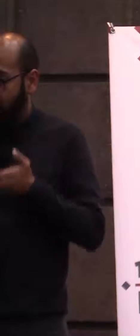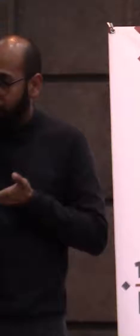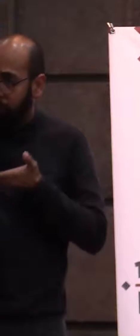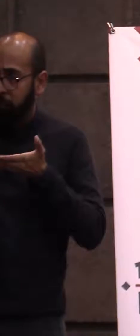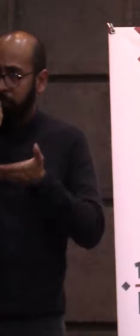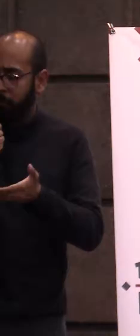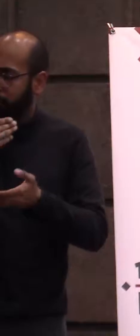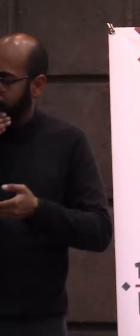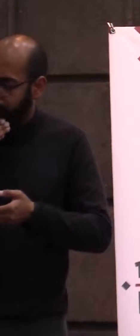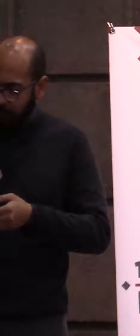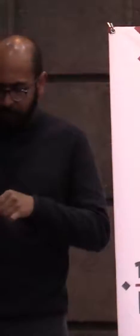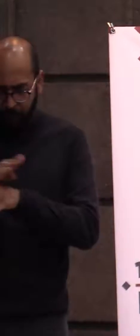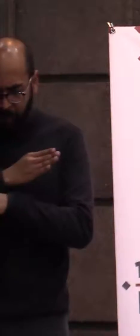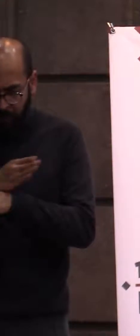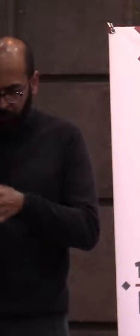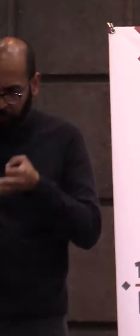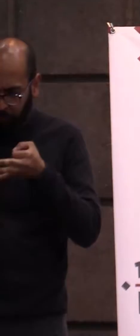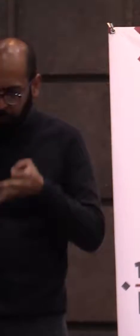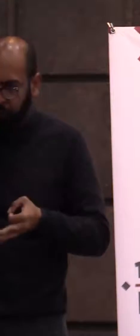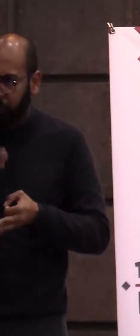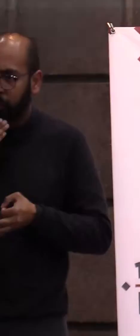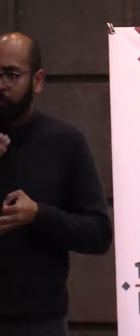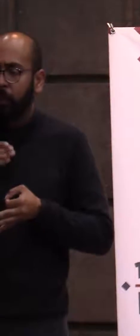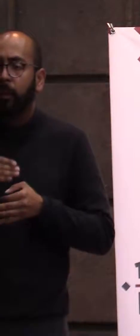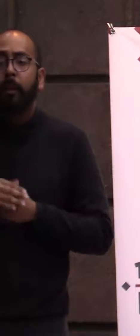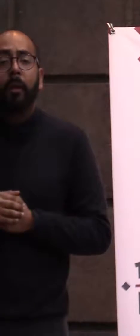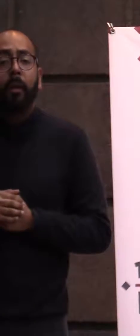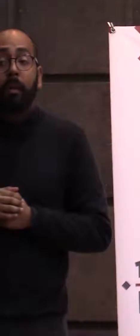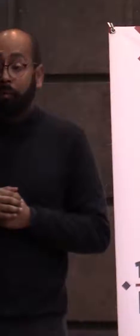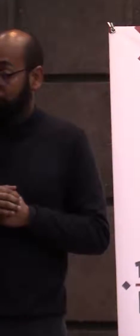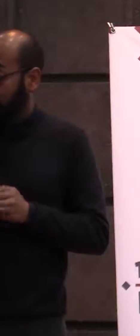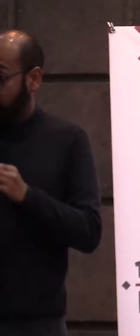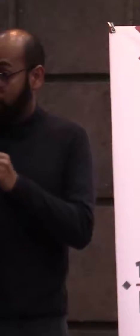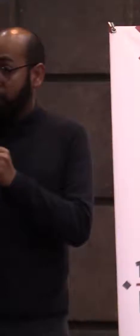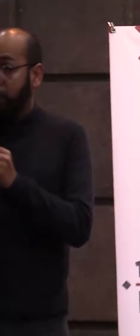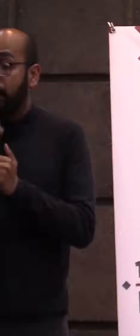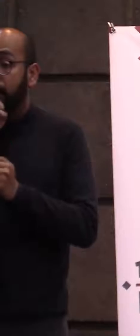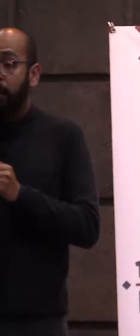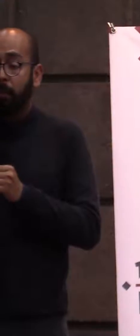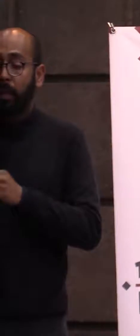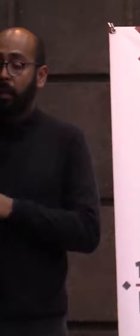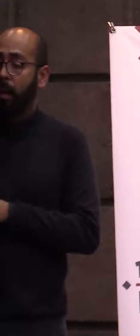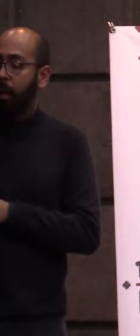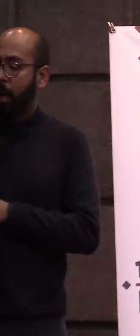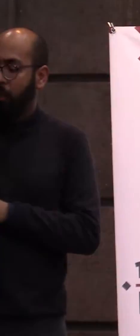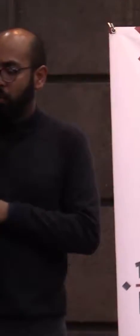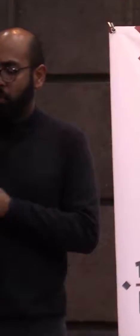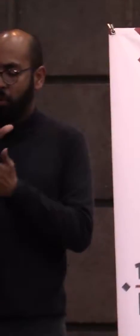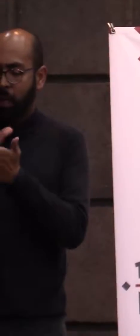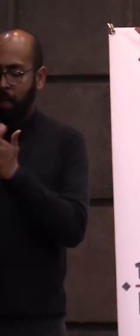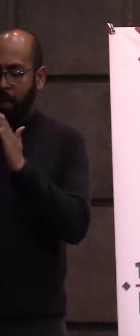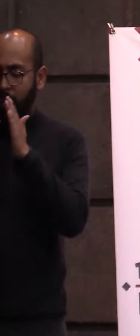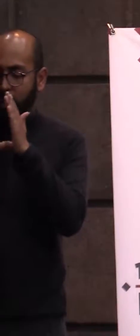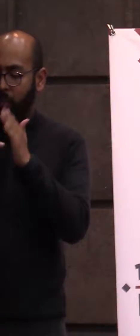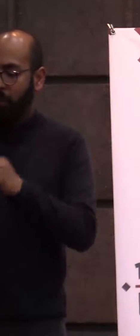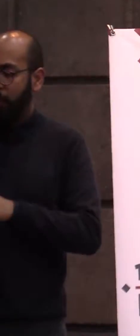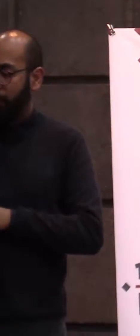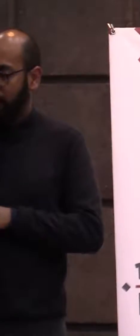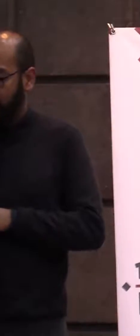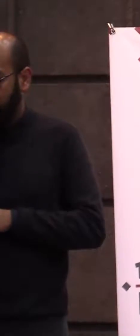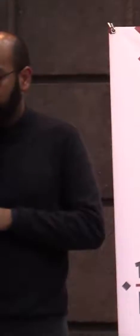eficiencia y eficacia. Al desaparecer el ramo 23, con este